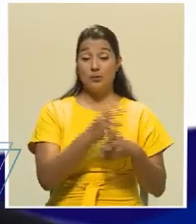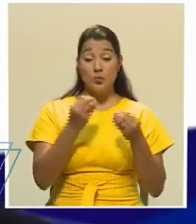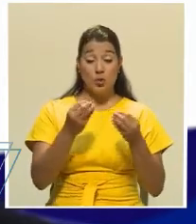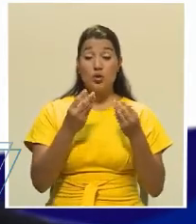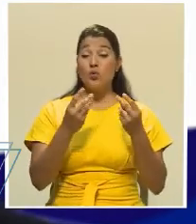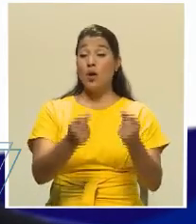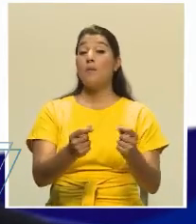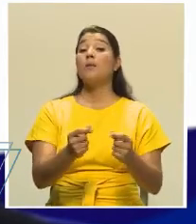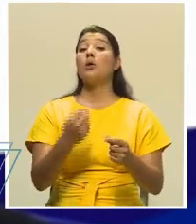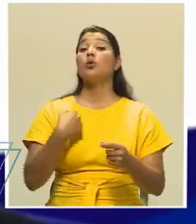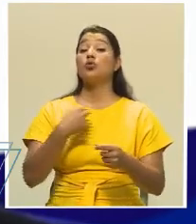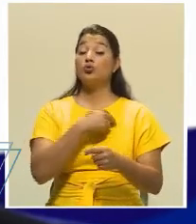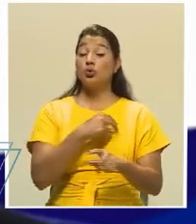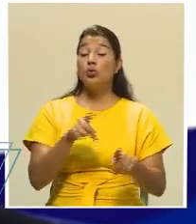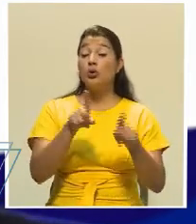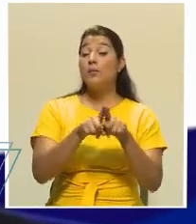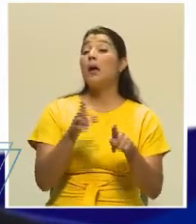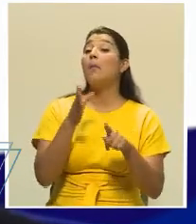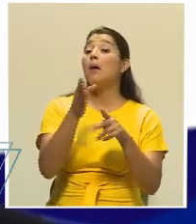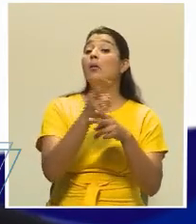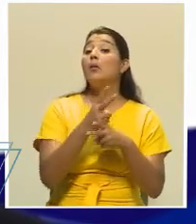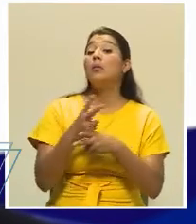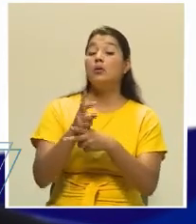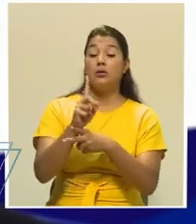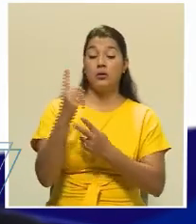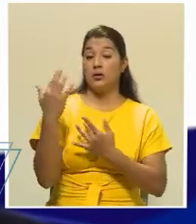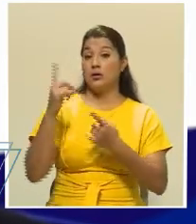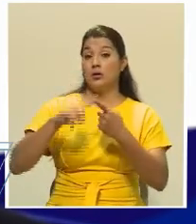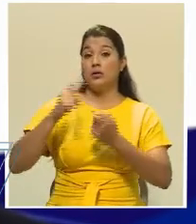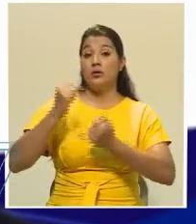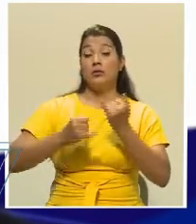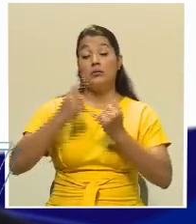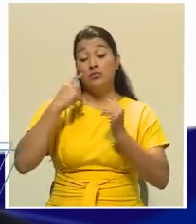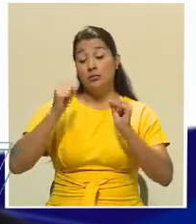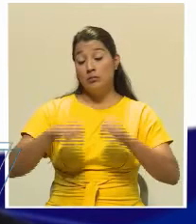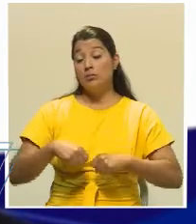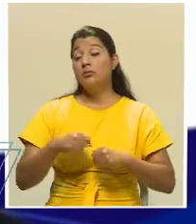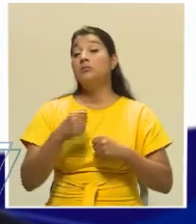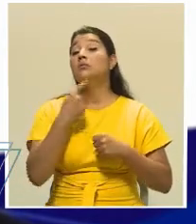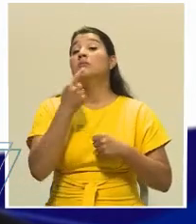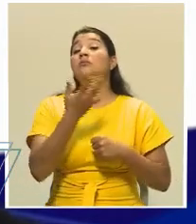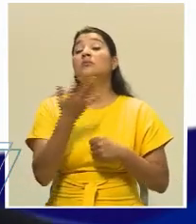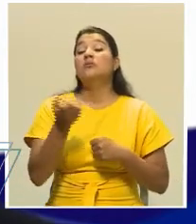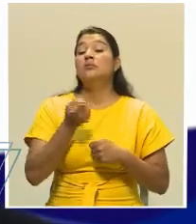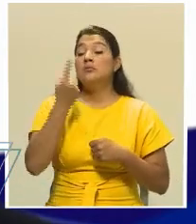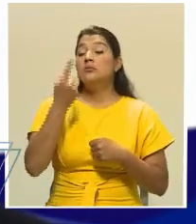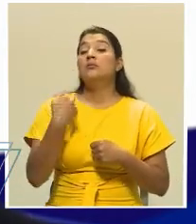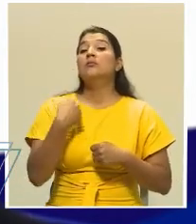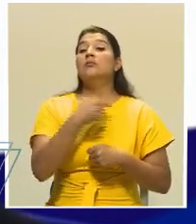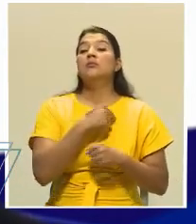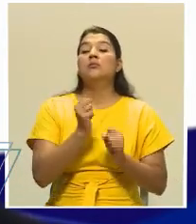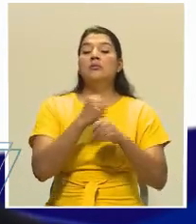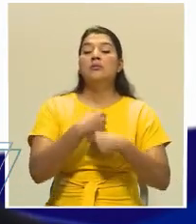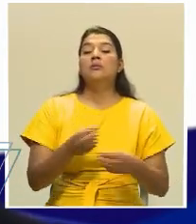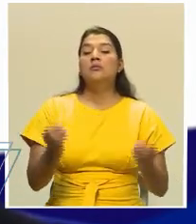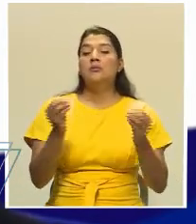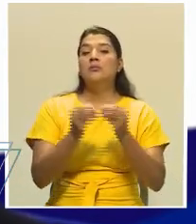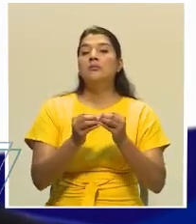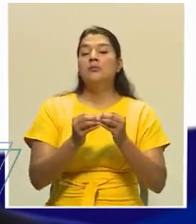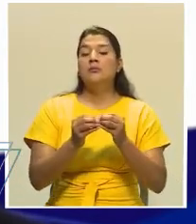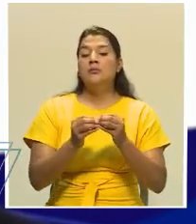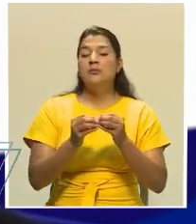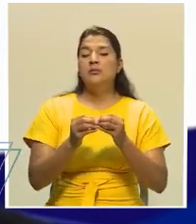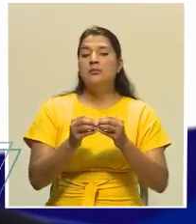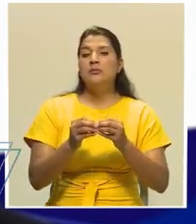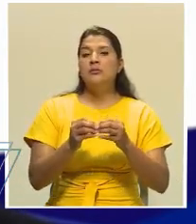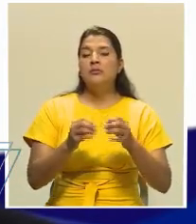ágiles, auditorías en donde no me voy a esperar hasta el final para avisar qué fue lo que encontré, sino que lo estamos haciendo de manera muchísimo más oportuna y